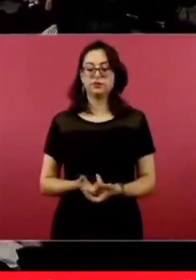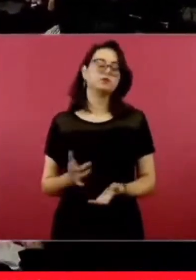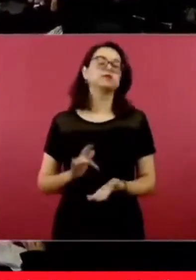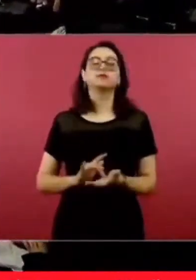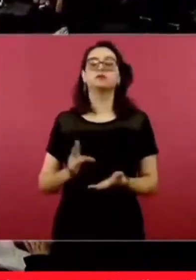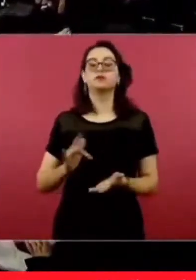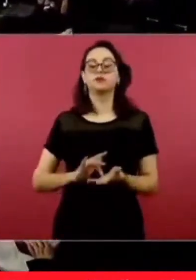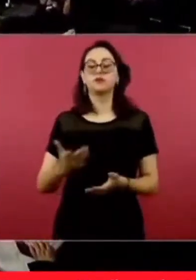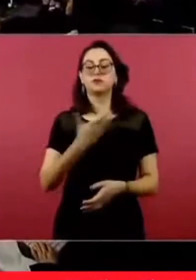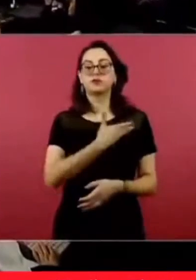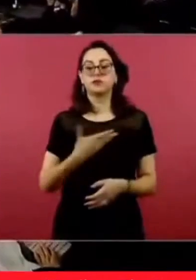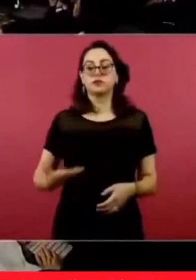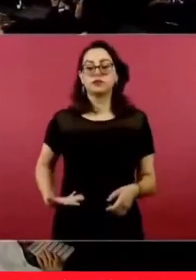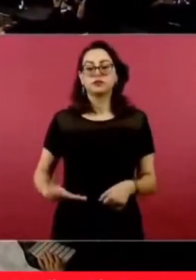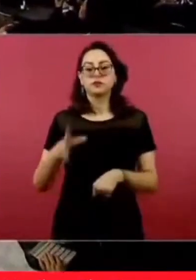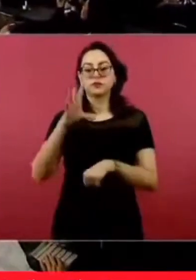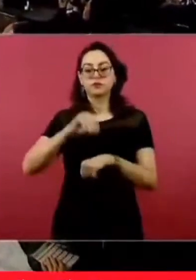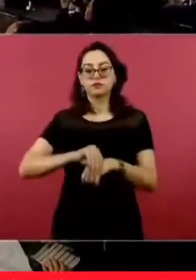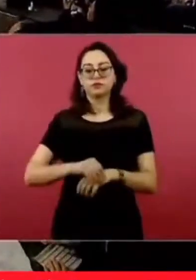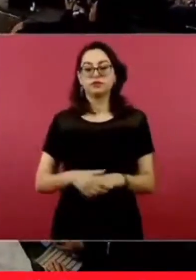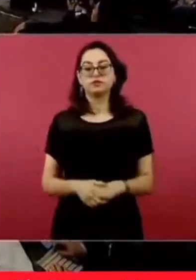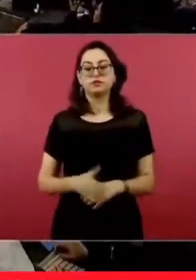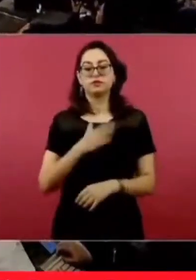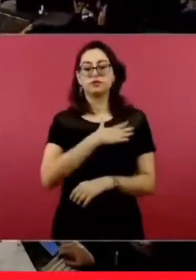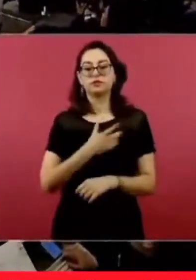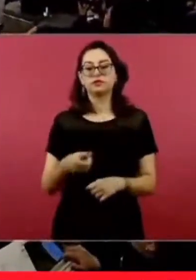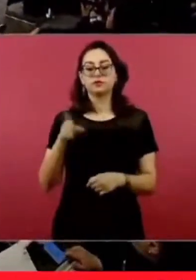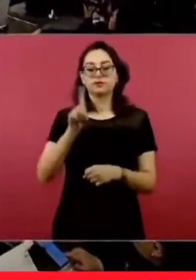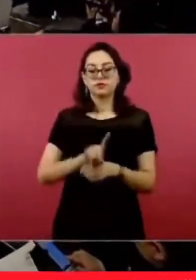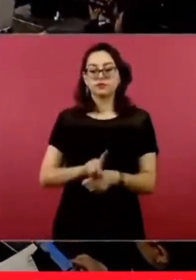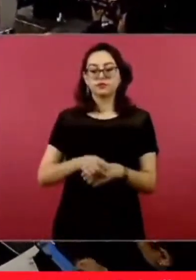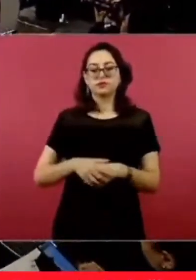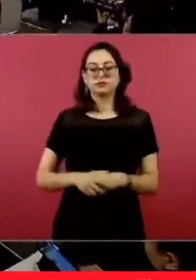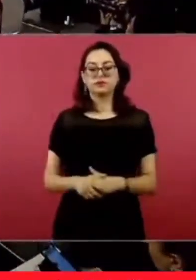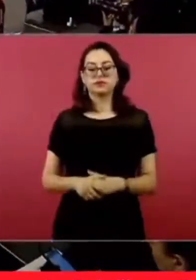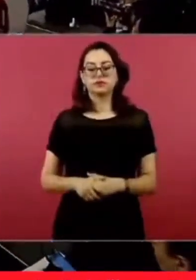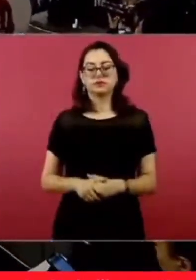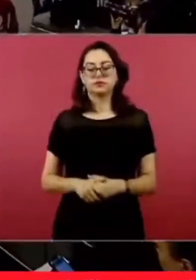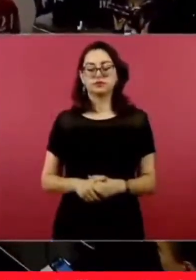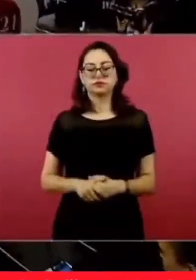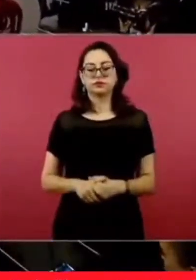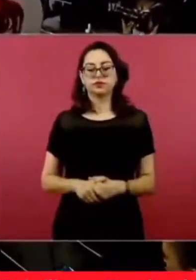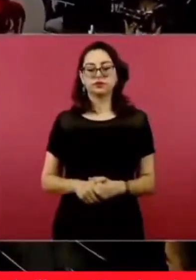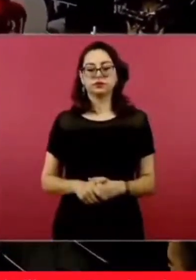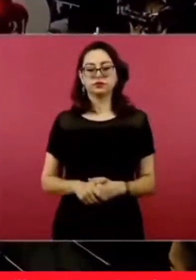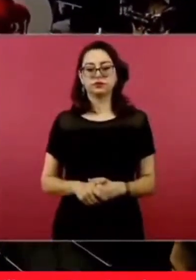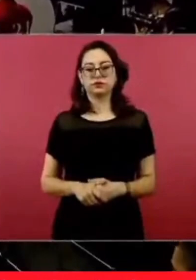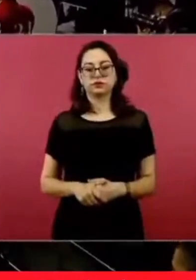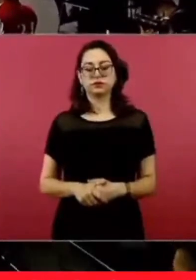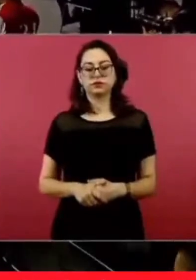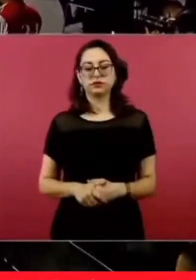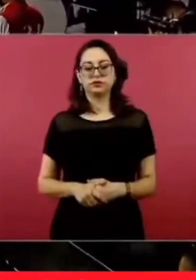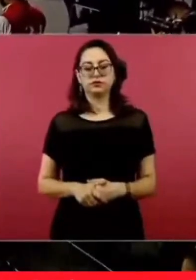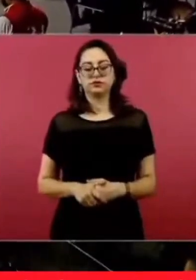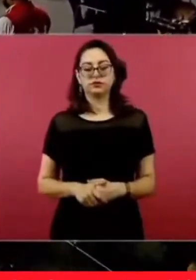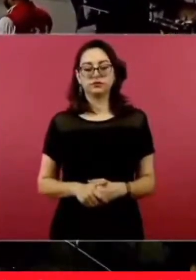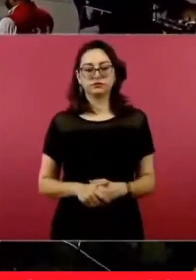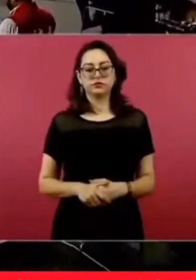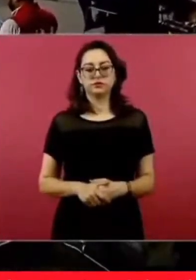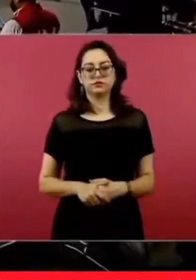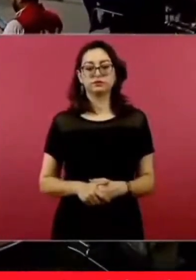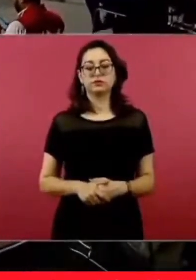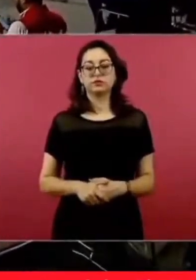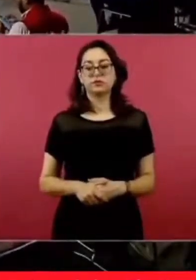Gracias, presidente. Con su permiso. Buenos días a todos. Bien, como parte de los